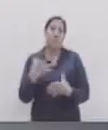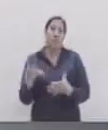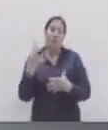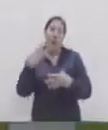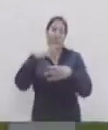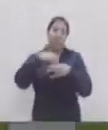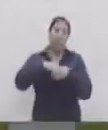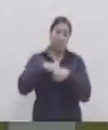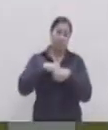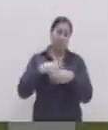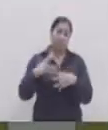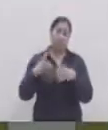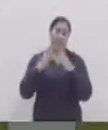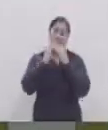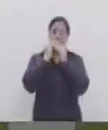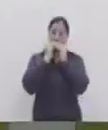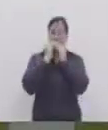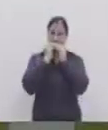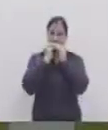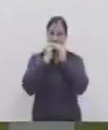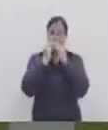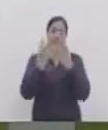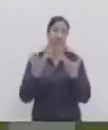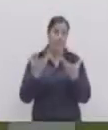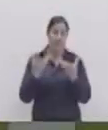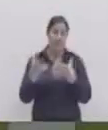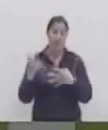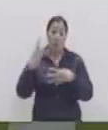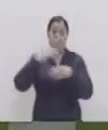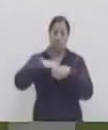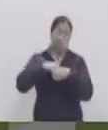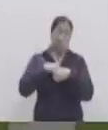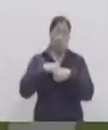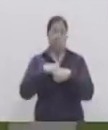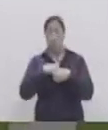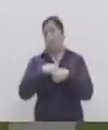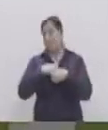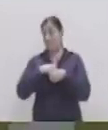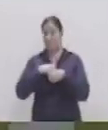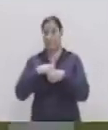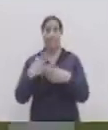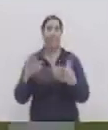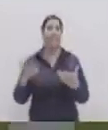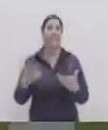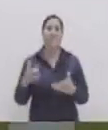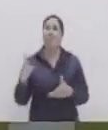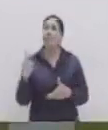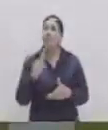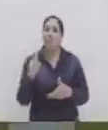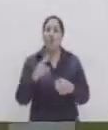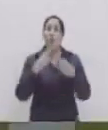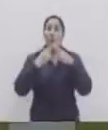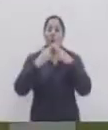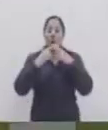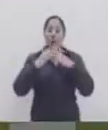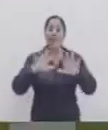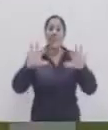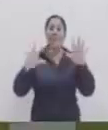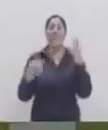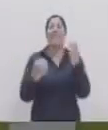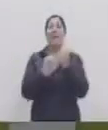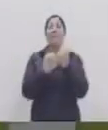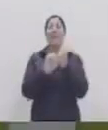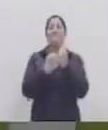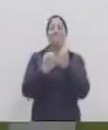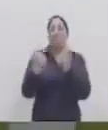guardarnos o a veces no, lo que hace la red de apoyo es venir y encontrar un apoyo